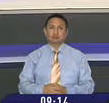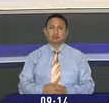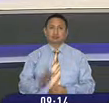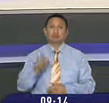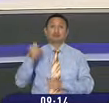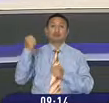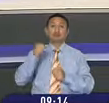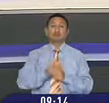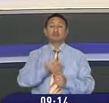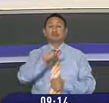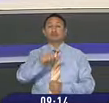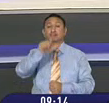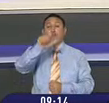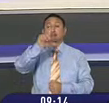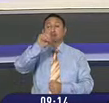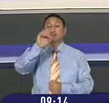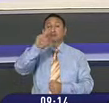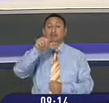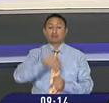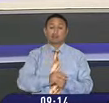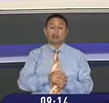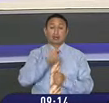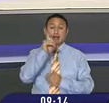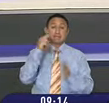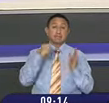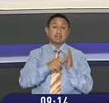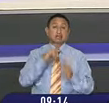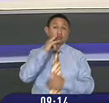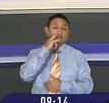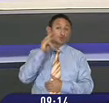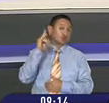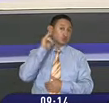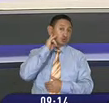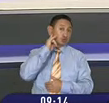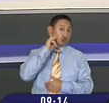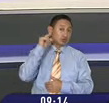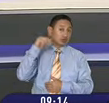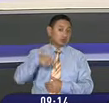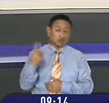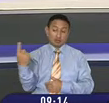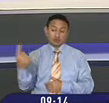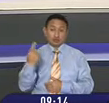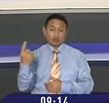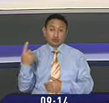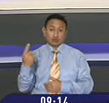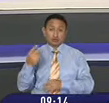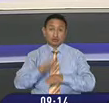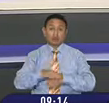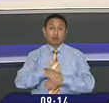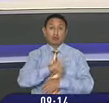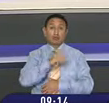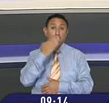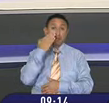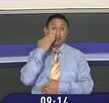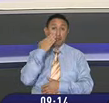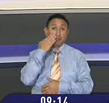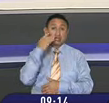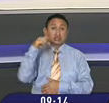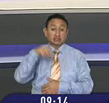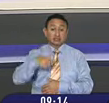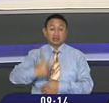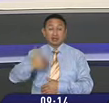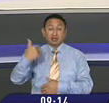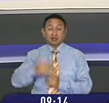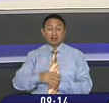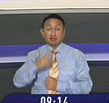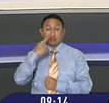Fundación Aldea indica que son más de 1,000 las niñas y niños pues en orfandad luego de que sus madres fueran víctimas